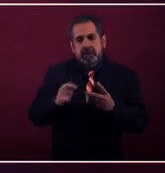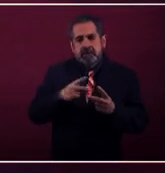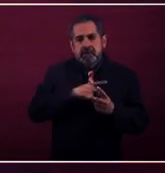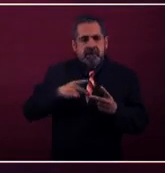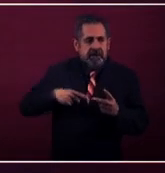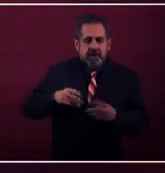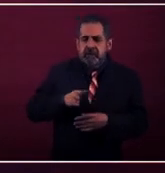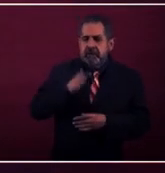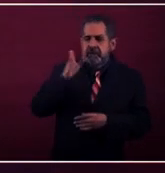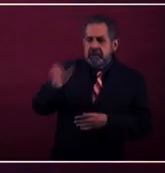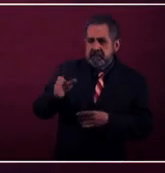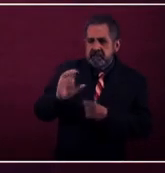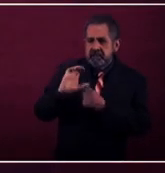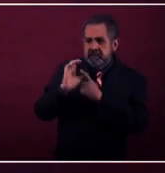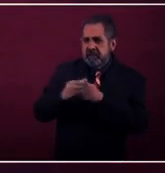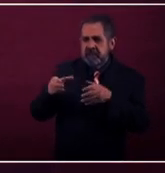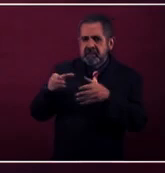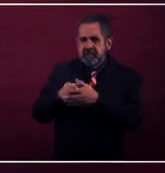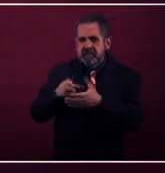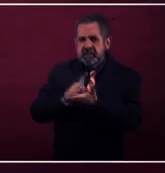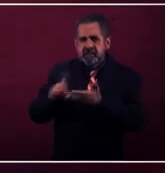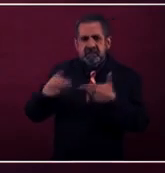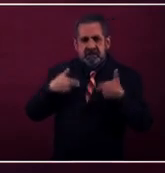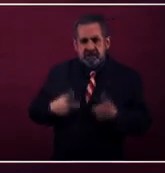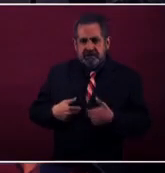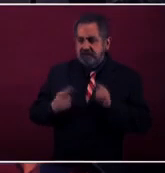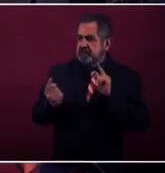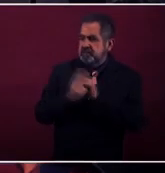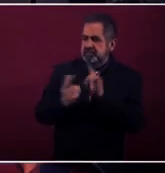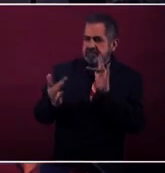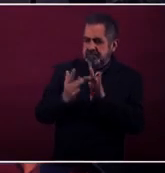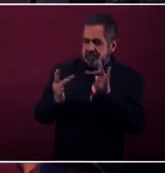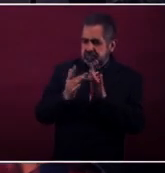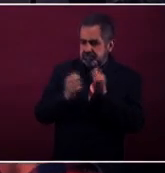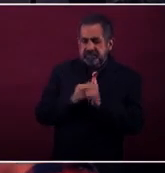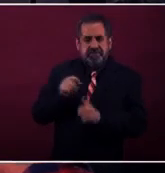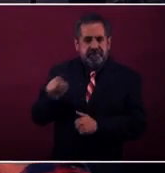acudir a la Comisión de Derechos Humanos.